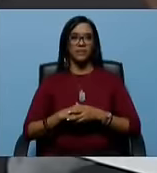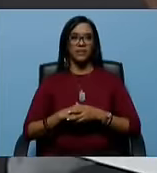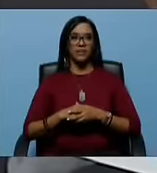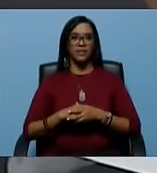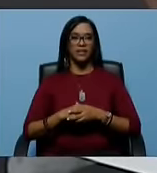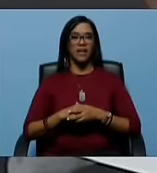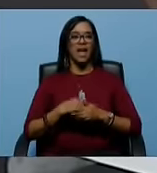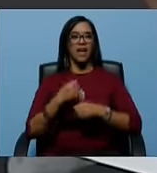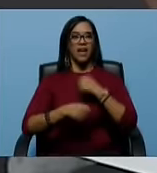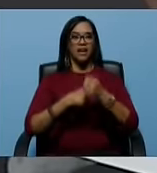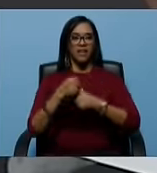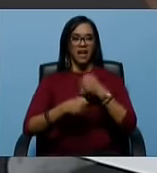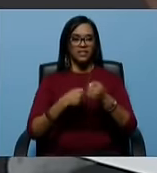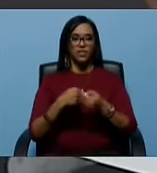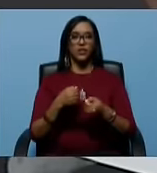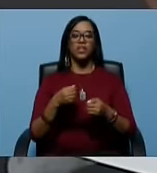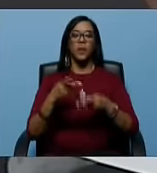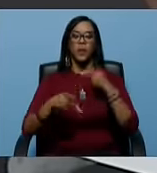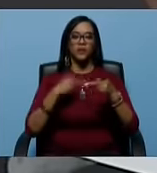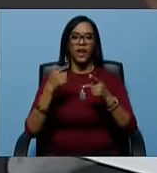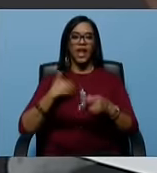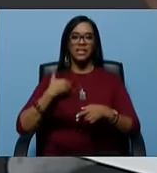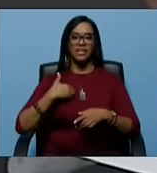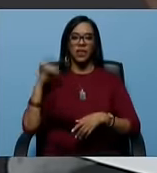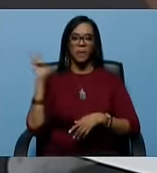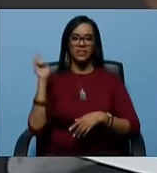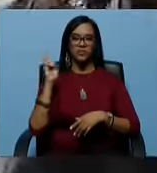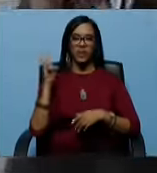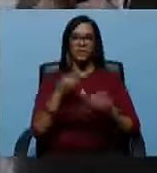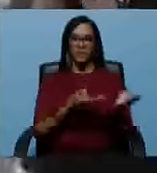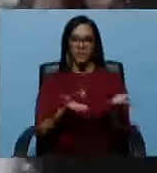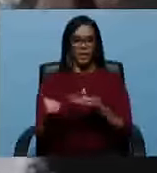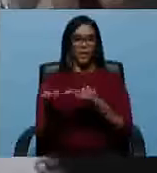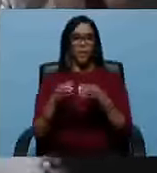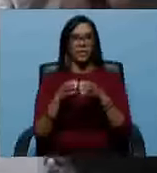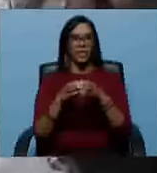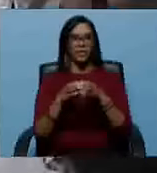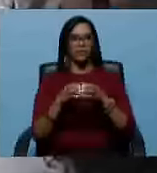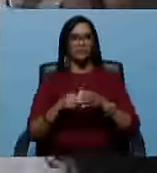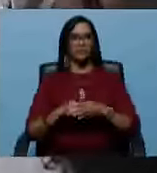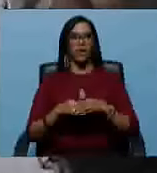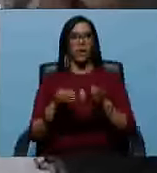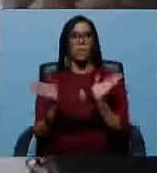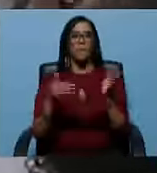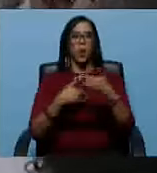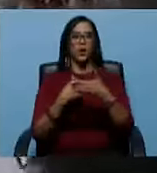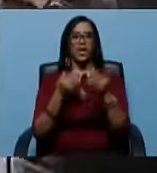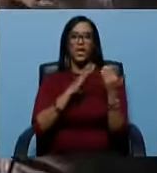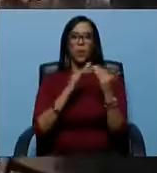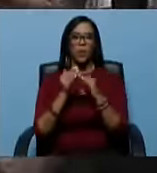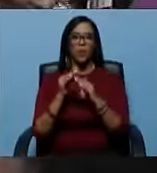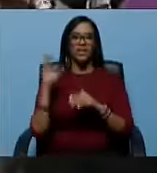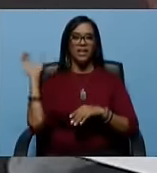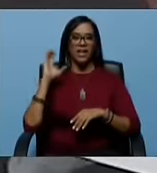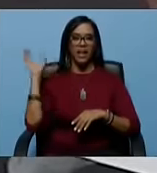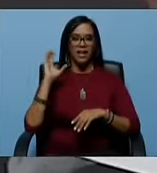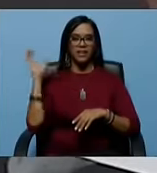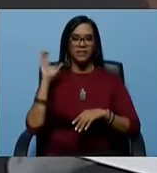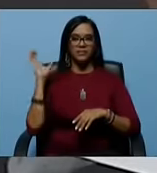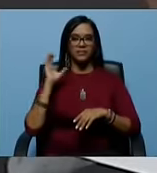Asociación de Productores Argentinos de Venezuela, bienvenido, compañero. Bloque de Comunas de Caracas.